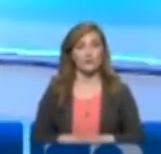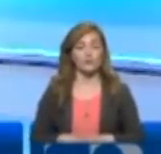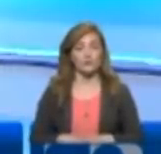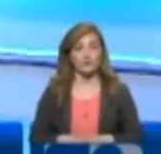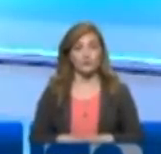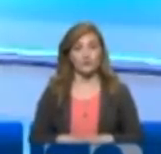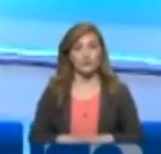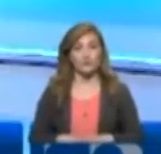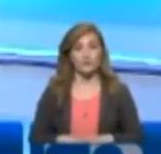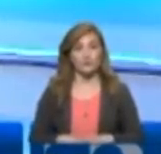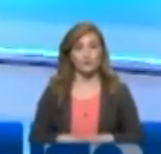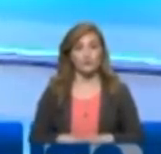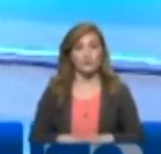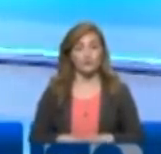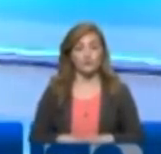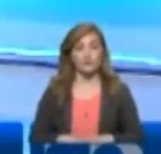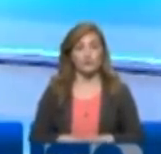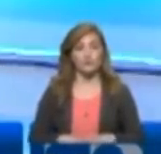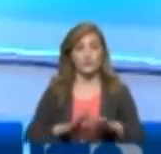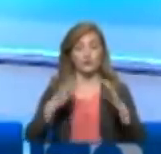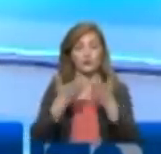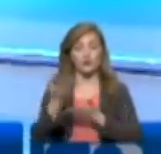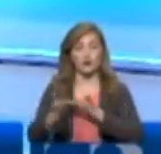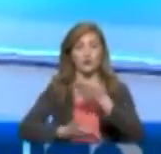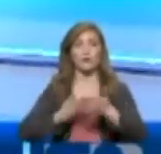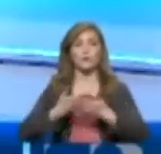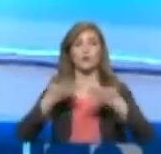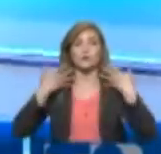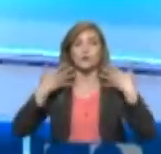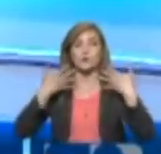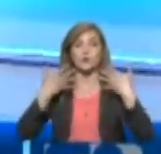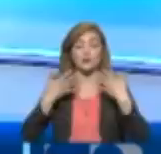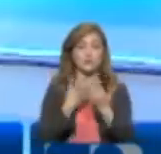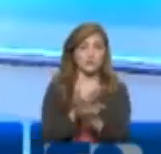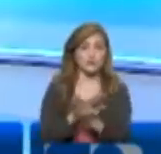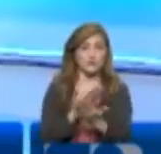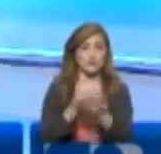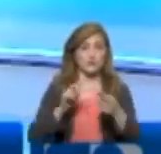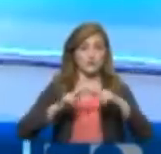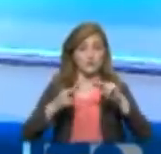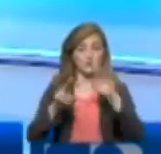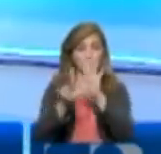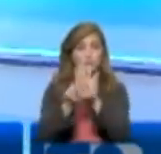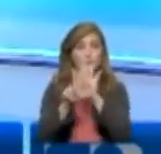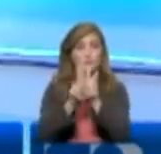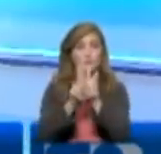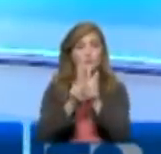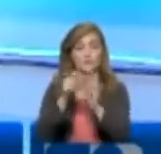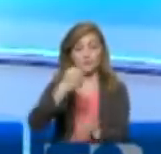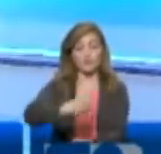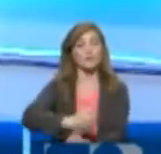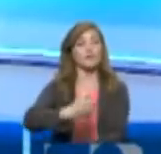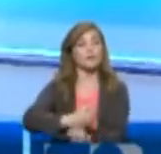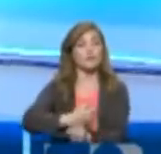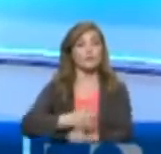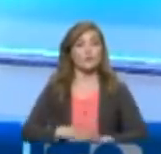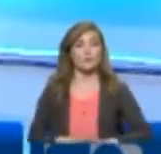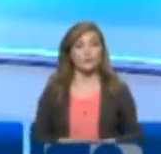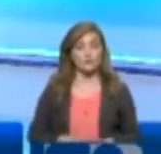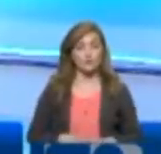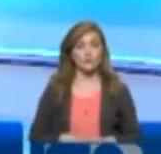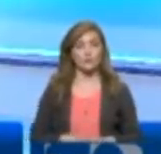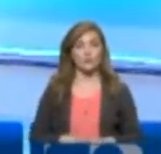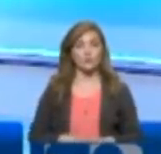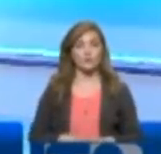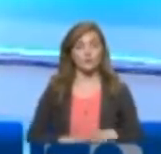de comercio de guayaquil una propuesta de reformas de código al código del trabajo dentro de ellos se